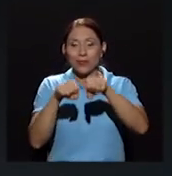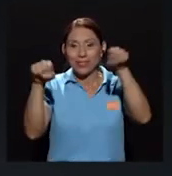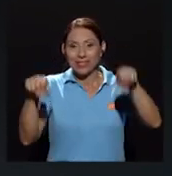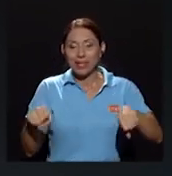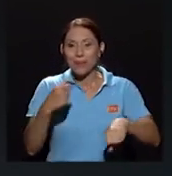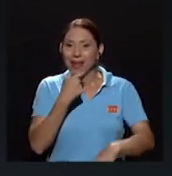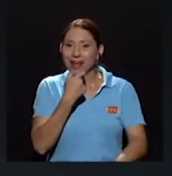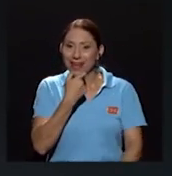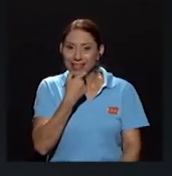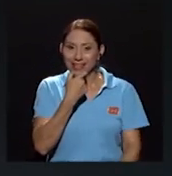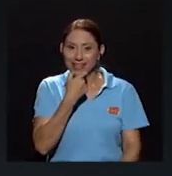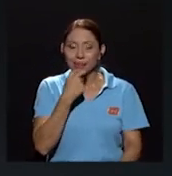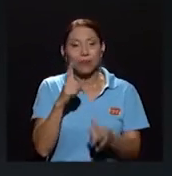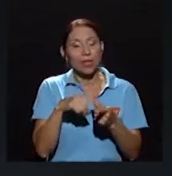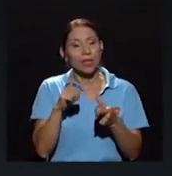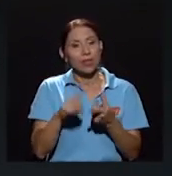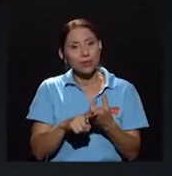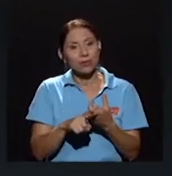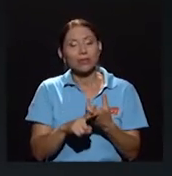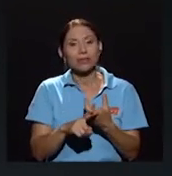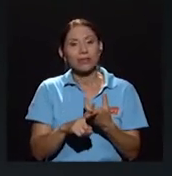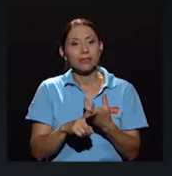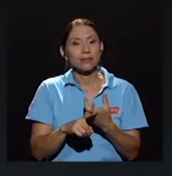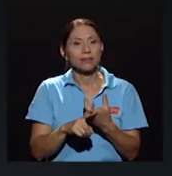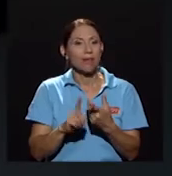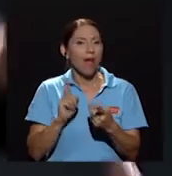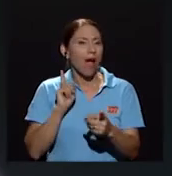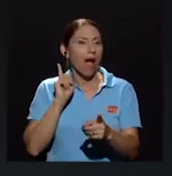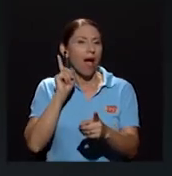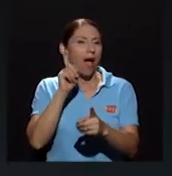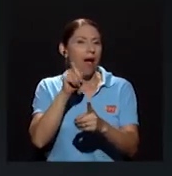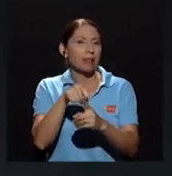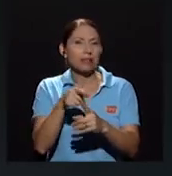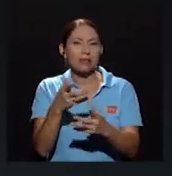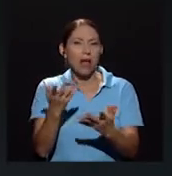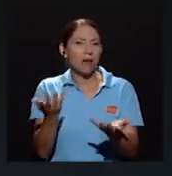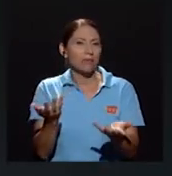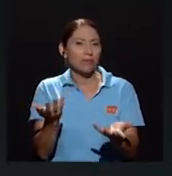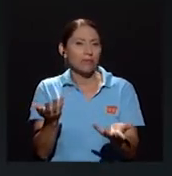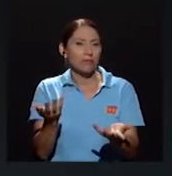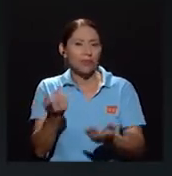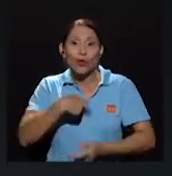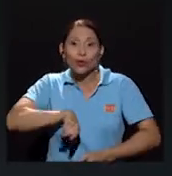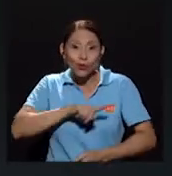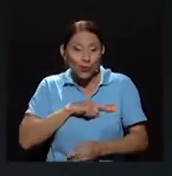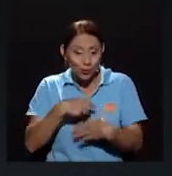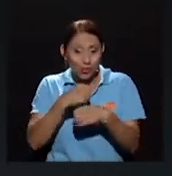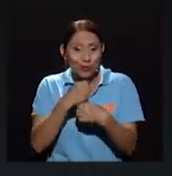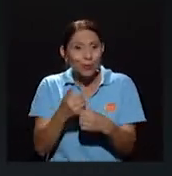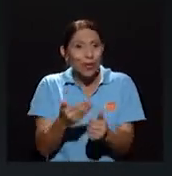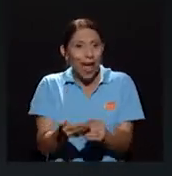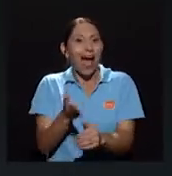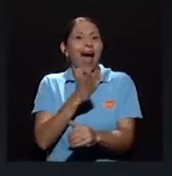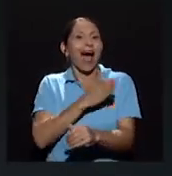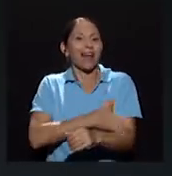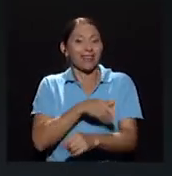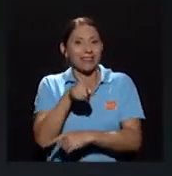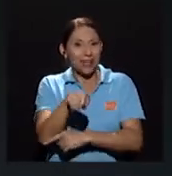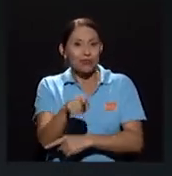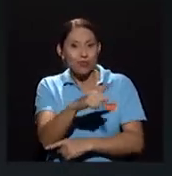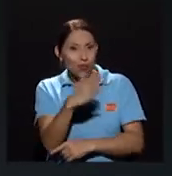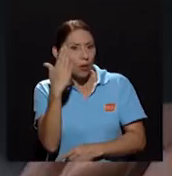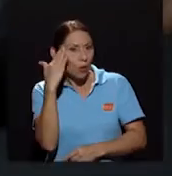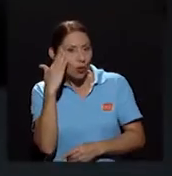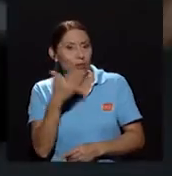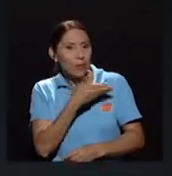manera que hasta anticipamos a ese a ese sector que usted conoce mejor